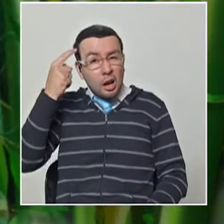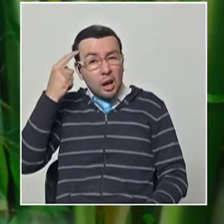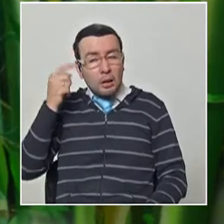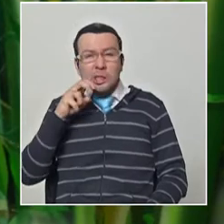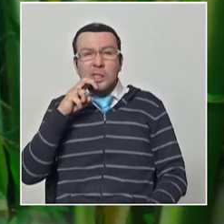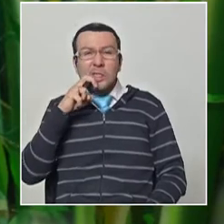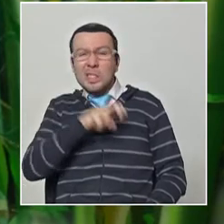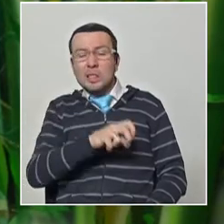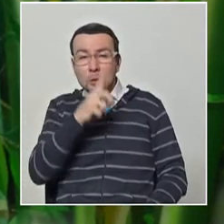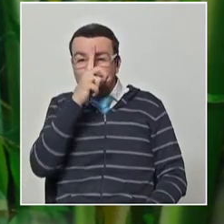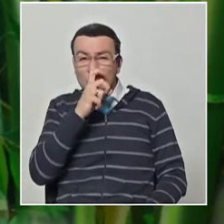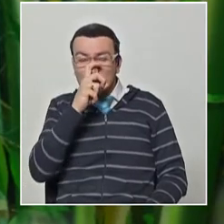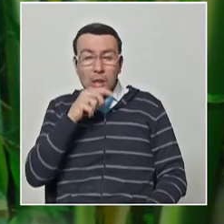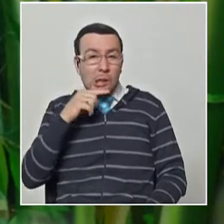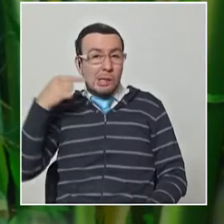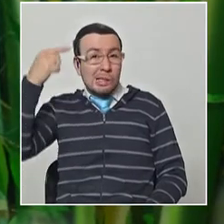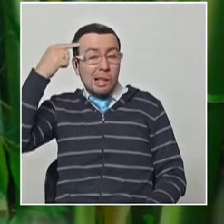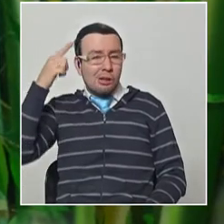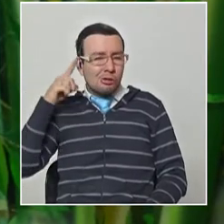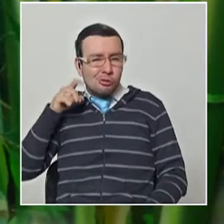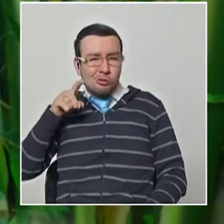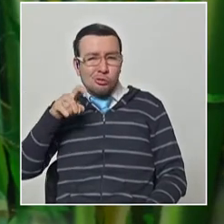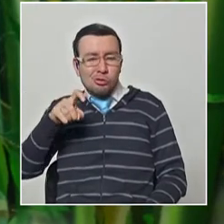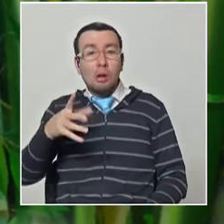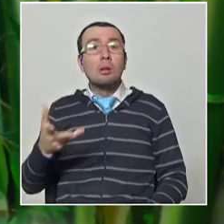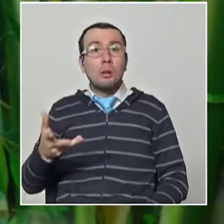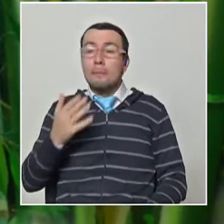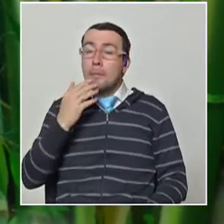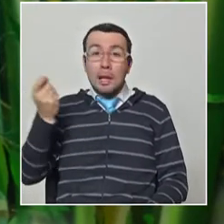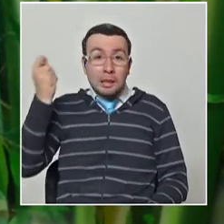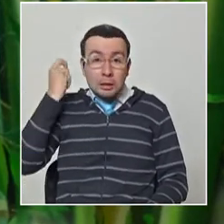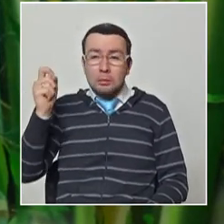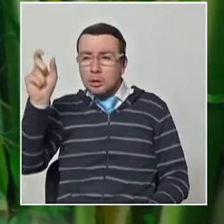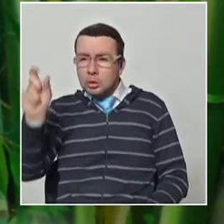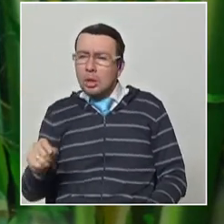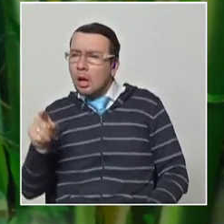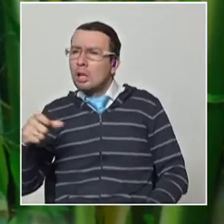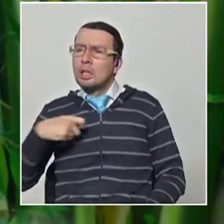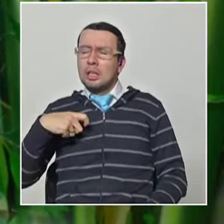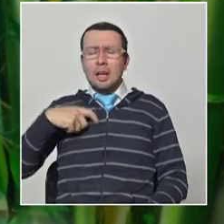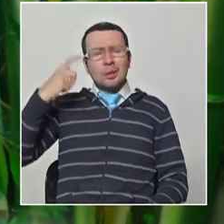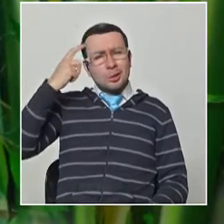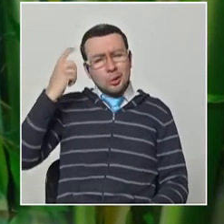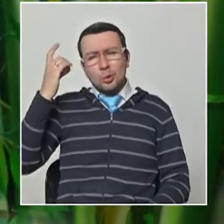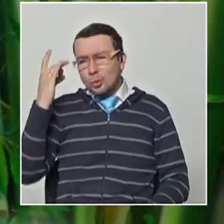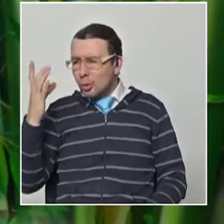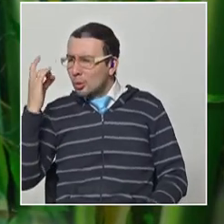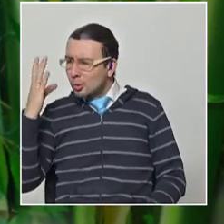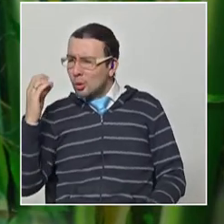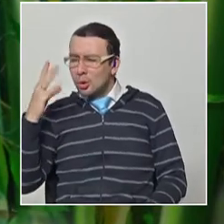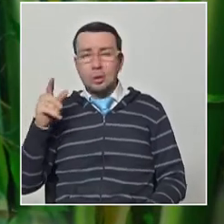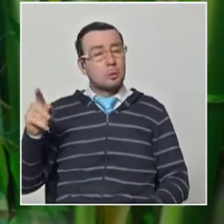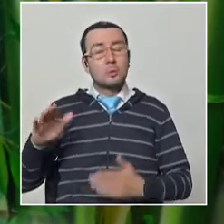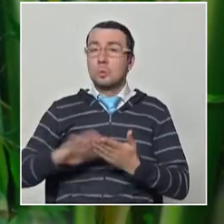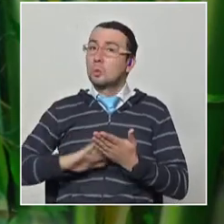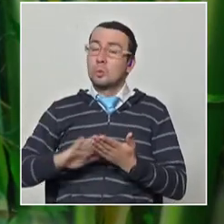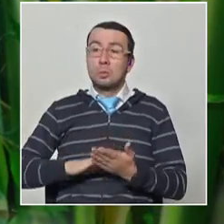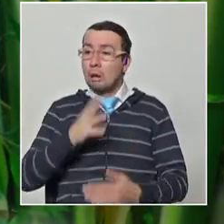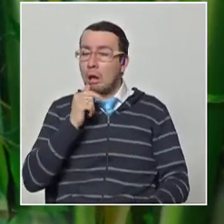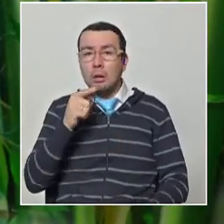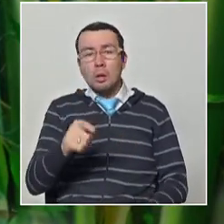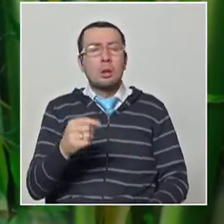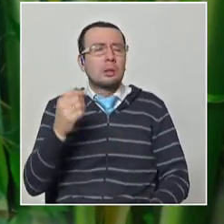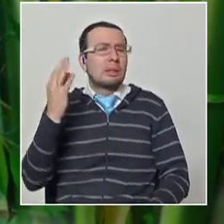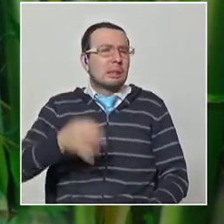pasados mostraba un programa de televisión de una paciente con un dolor de cabeza que no mejoraba cansada de tomar todos los